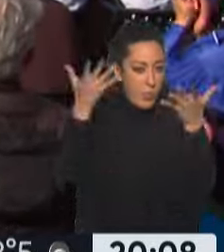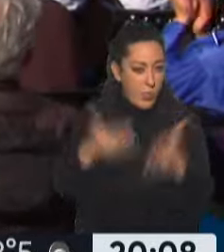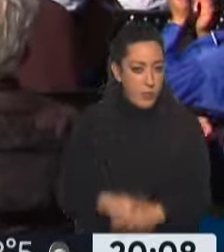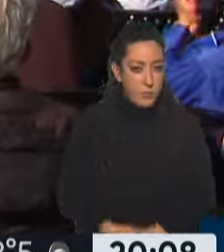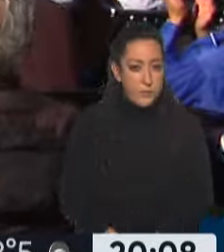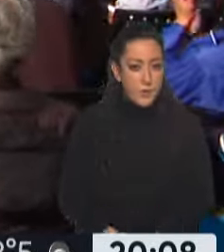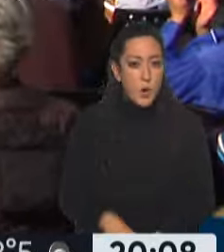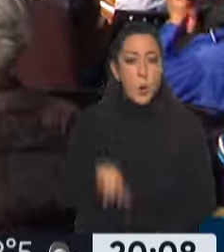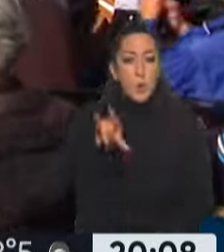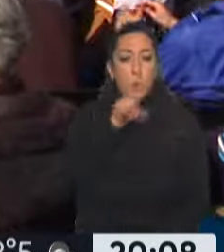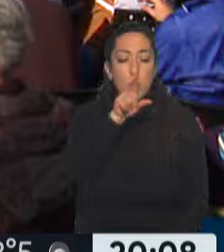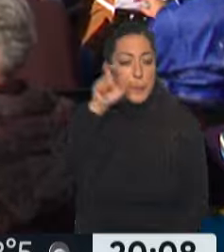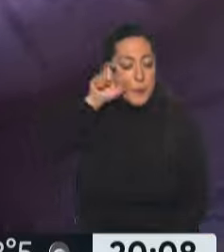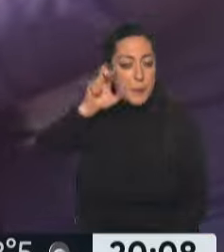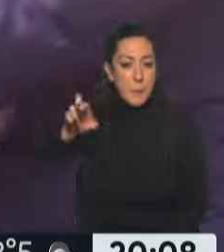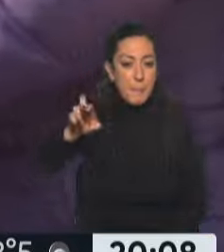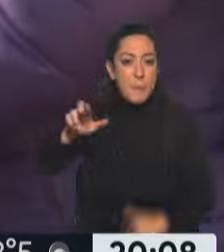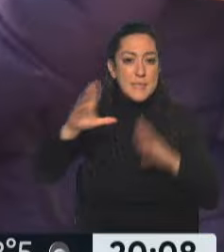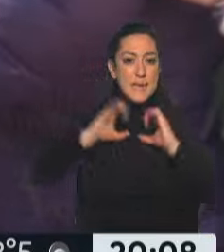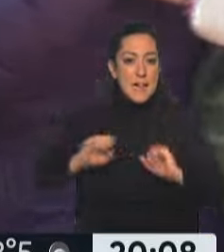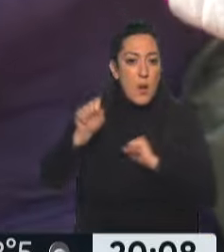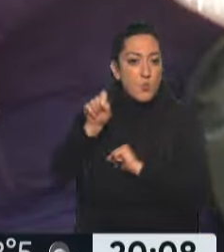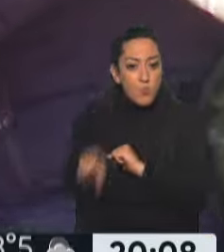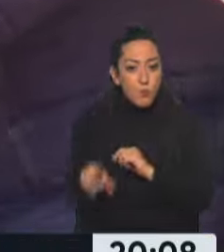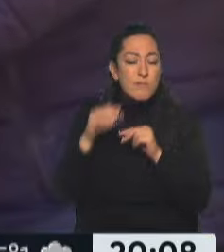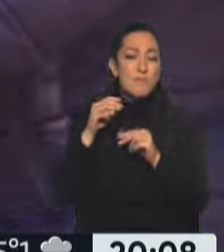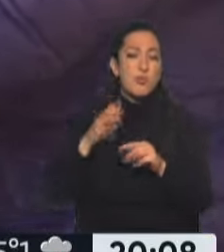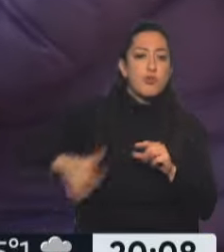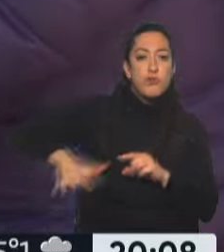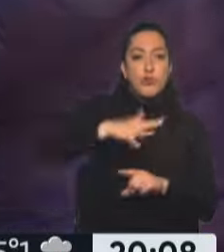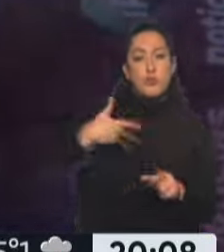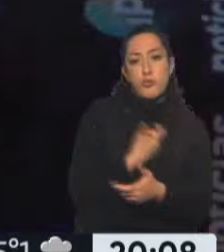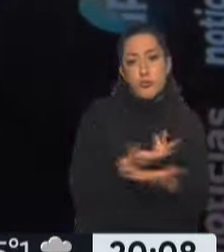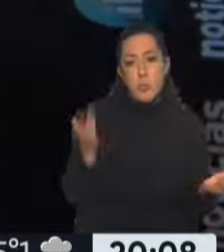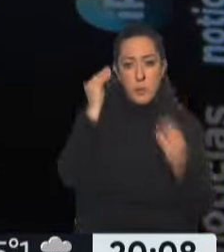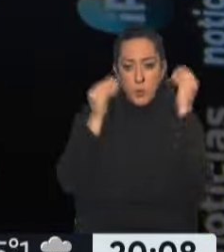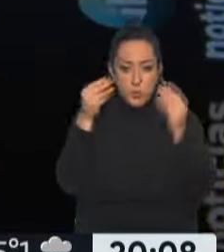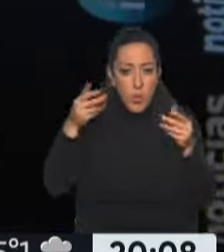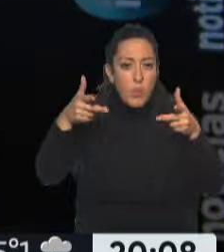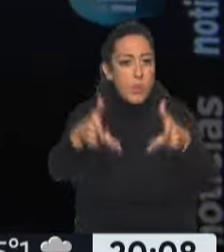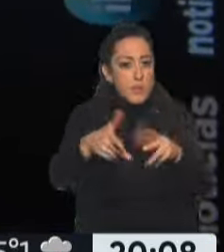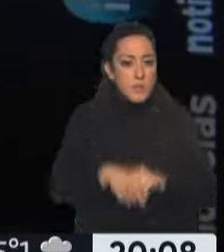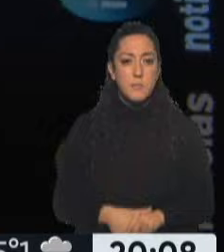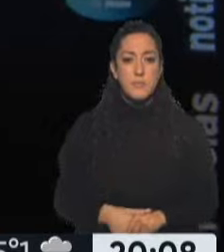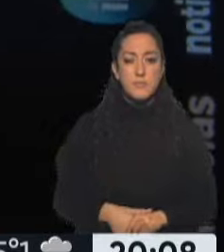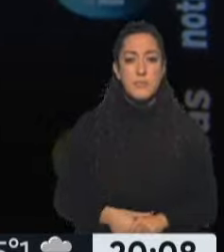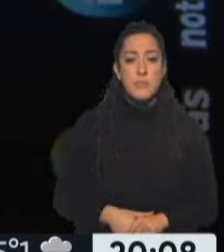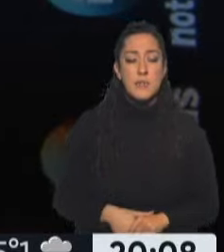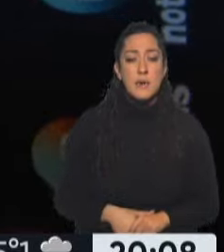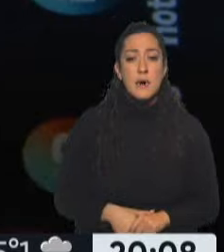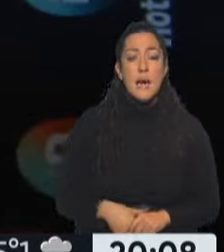de la UTEP también expresó su preocupación por el contexto social. Planificar un poco la Argentina, porque las